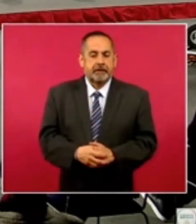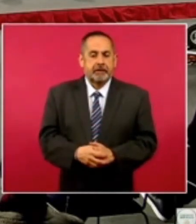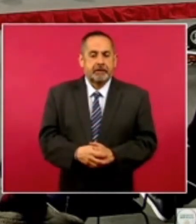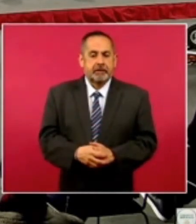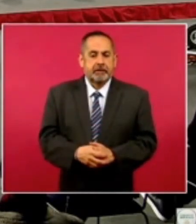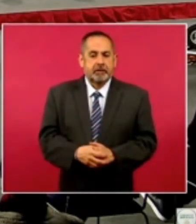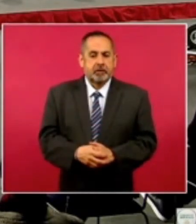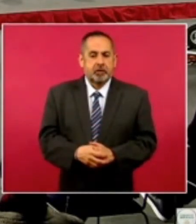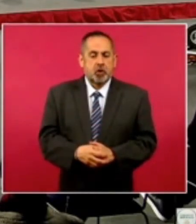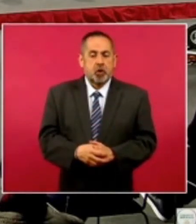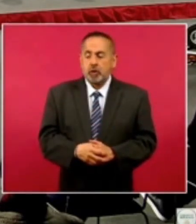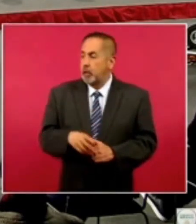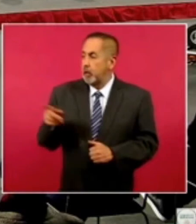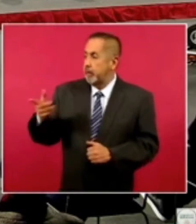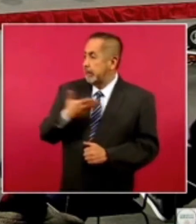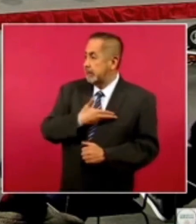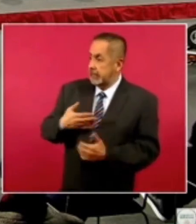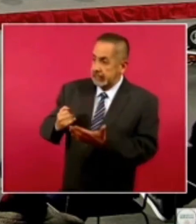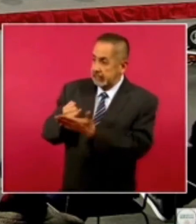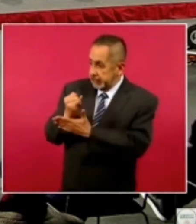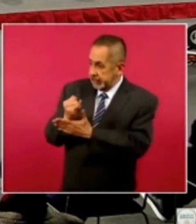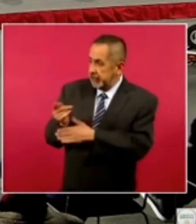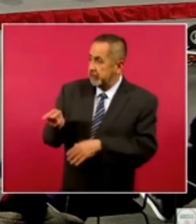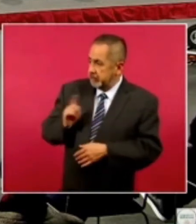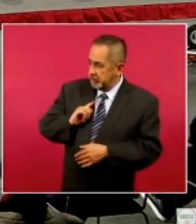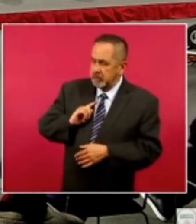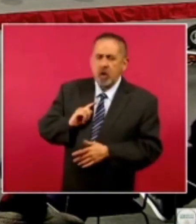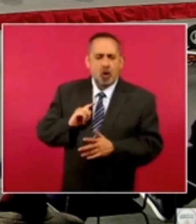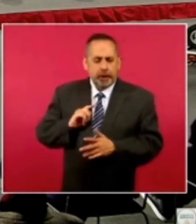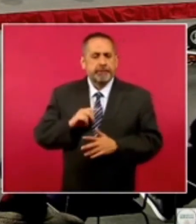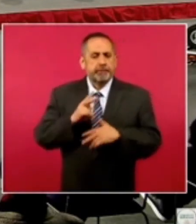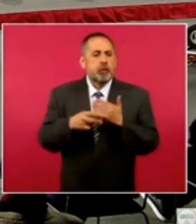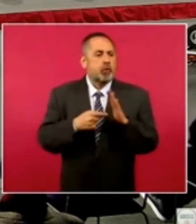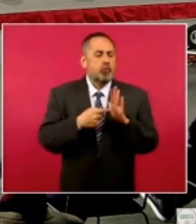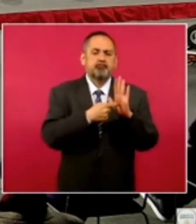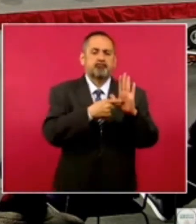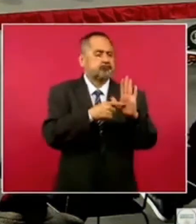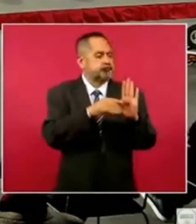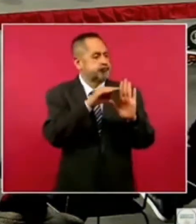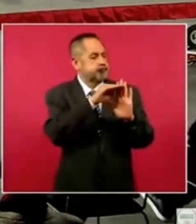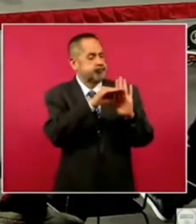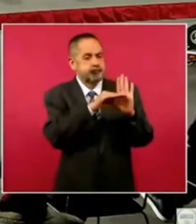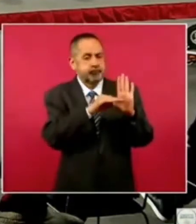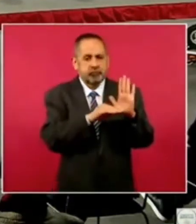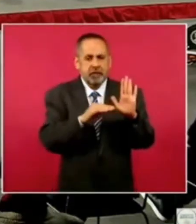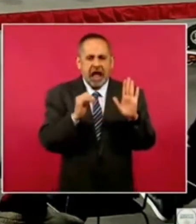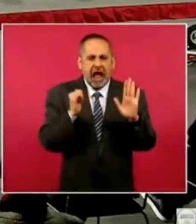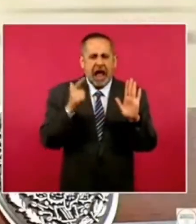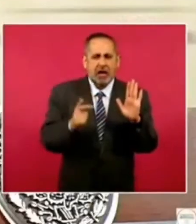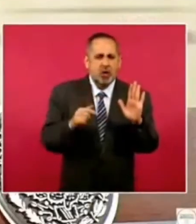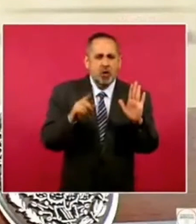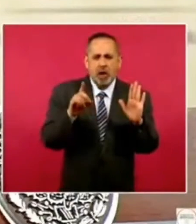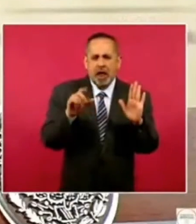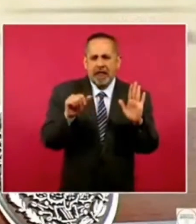por decisión del presidente, a presentar algunos